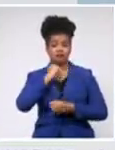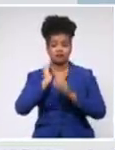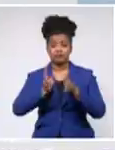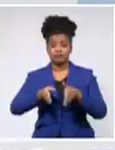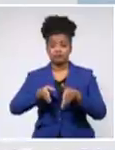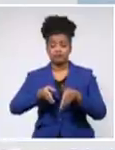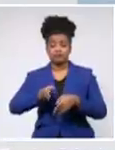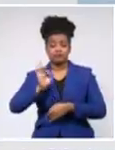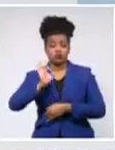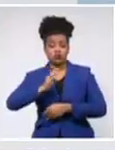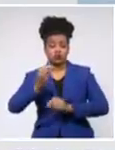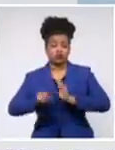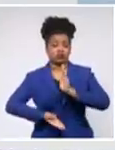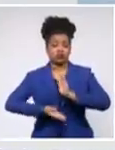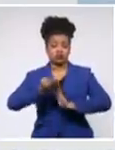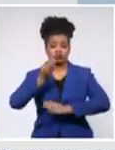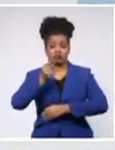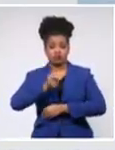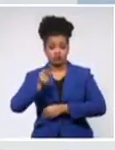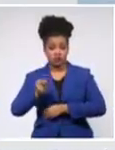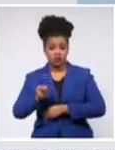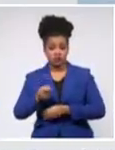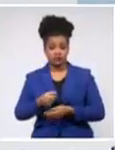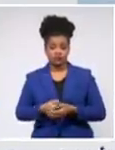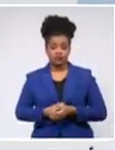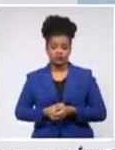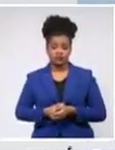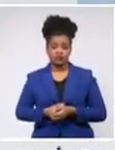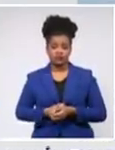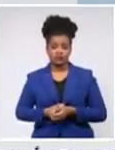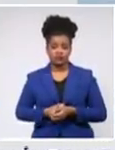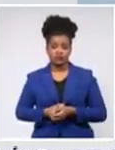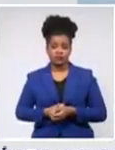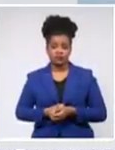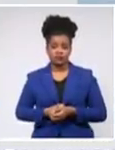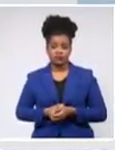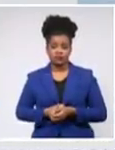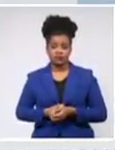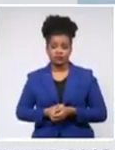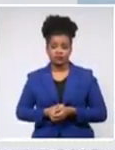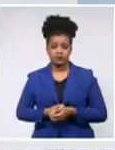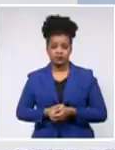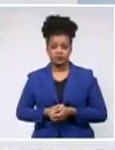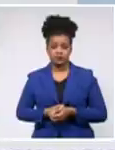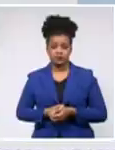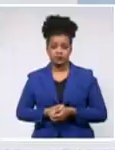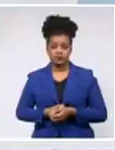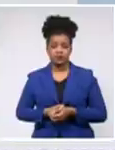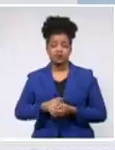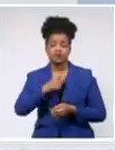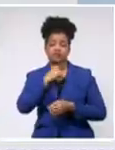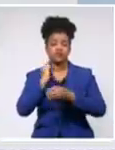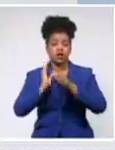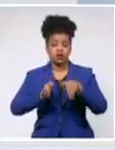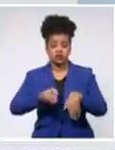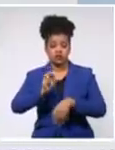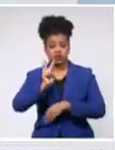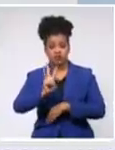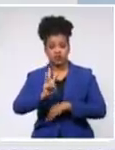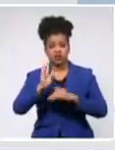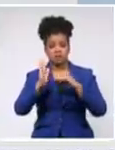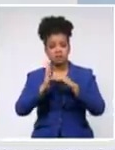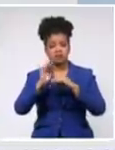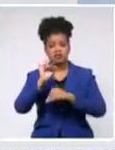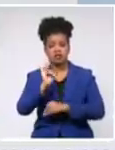casos. De los 5.688 del mundo, 3.071 fallecieron en nuestra